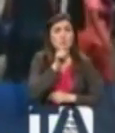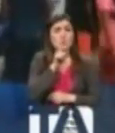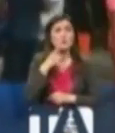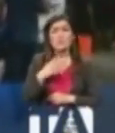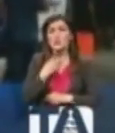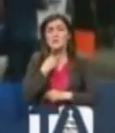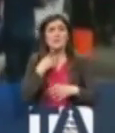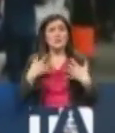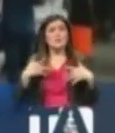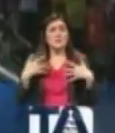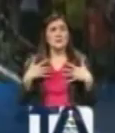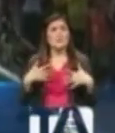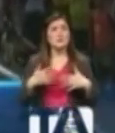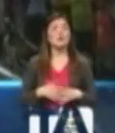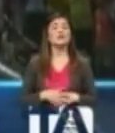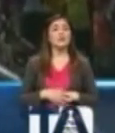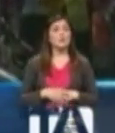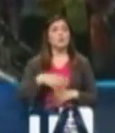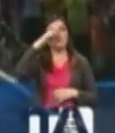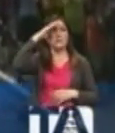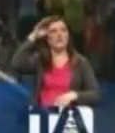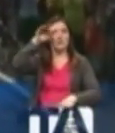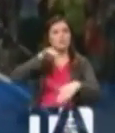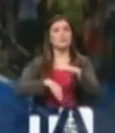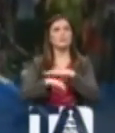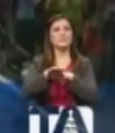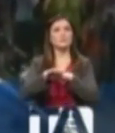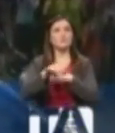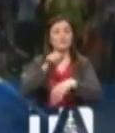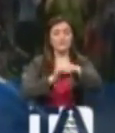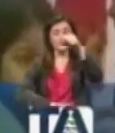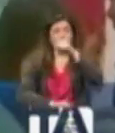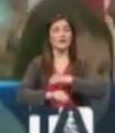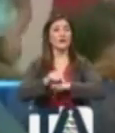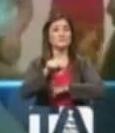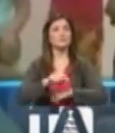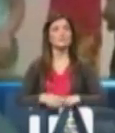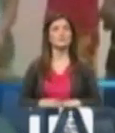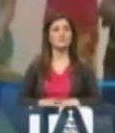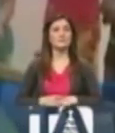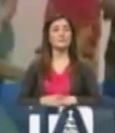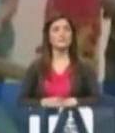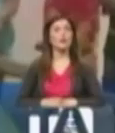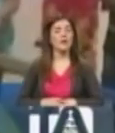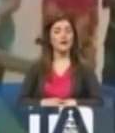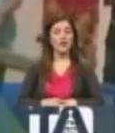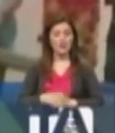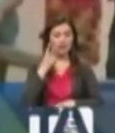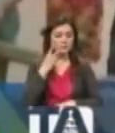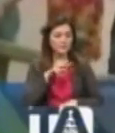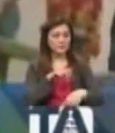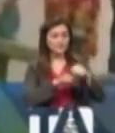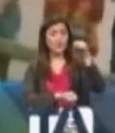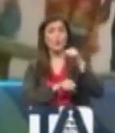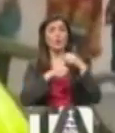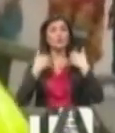el miedo y las sospechas. Fue ahí cuando la policía intervino y se encontró con la escena. Cuando constatamos una primera escena que